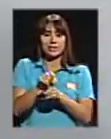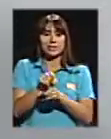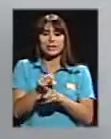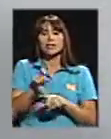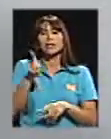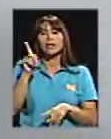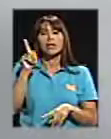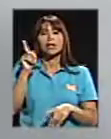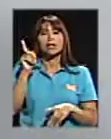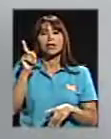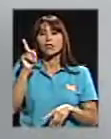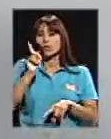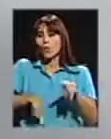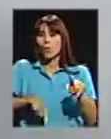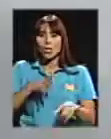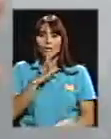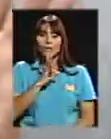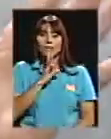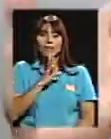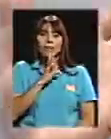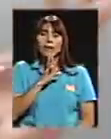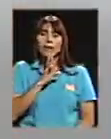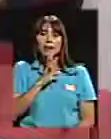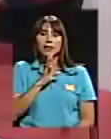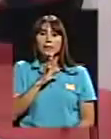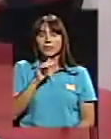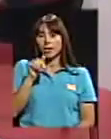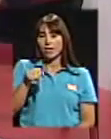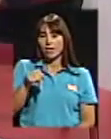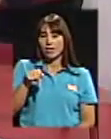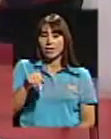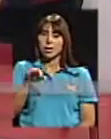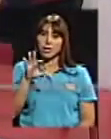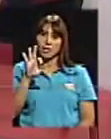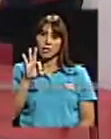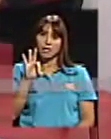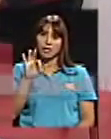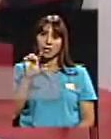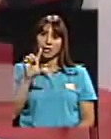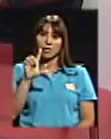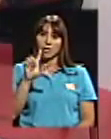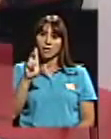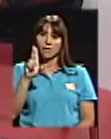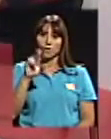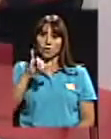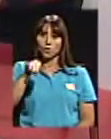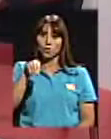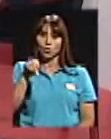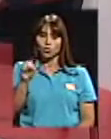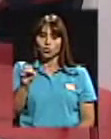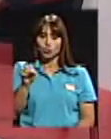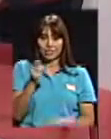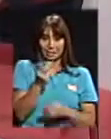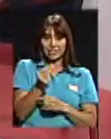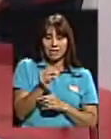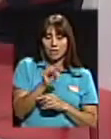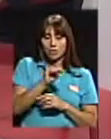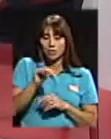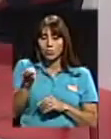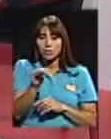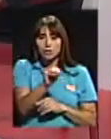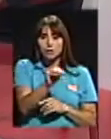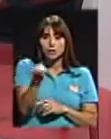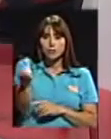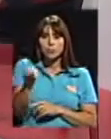podemos hablar aquí como que los flujos o quienes inician esos flujos son